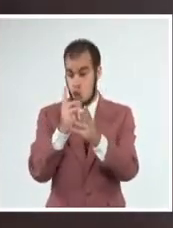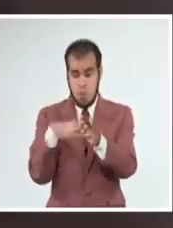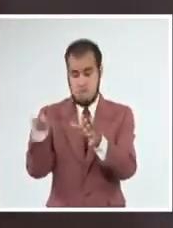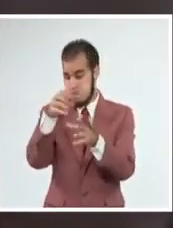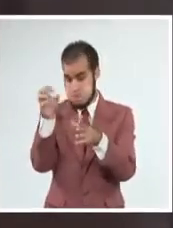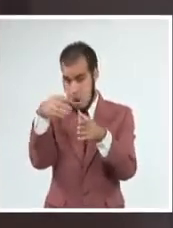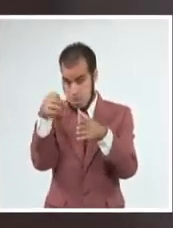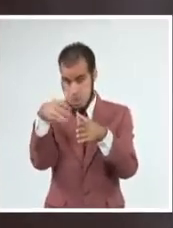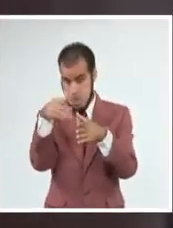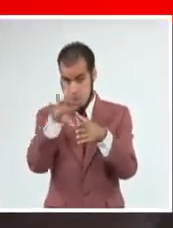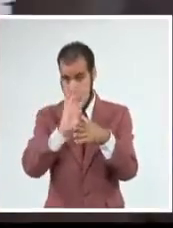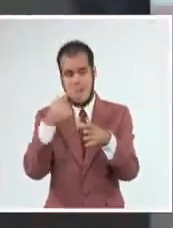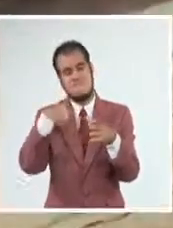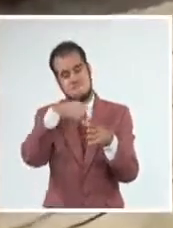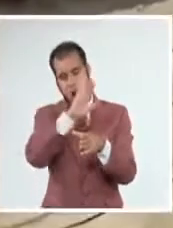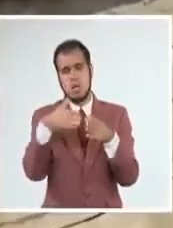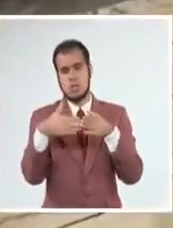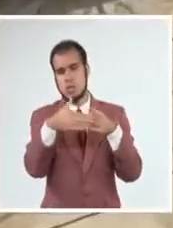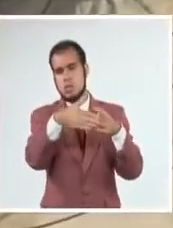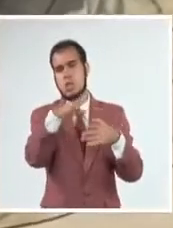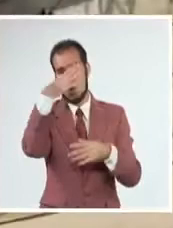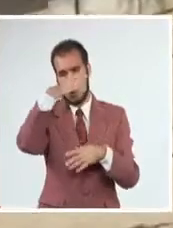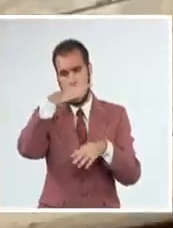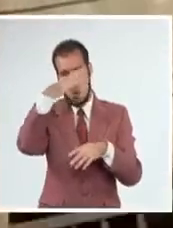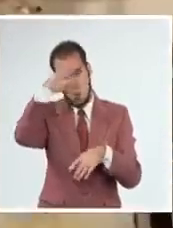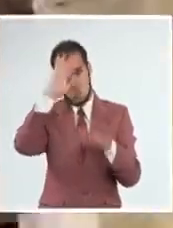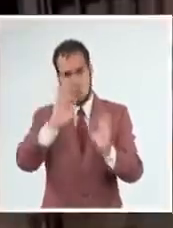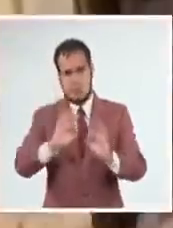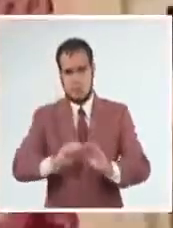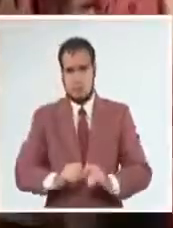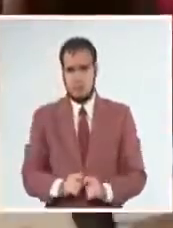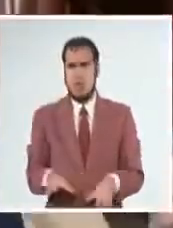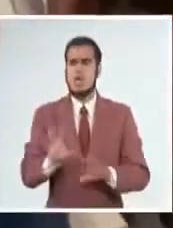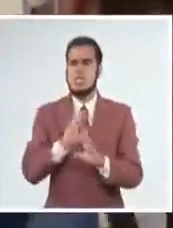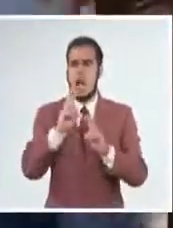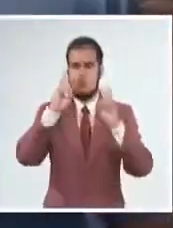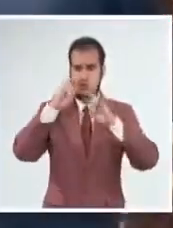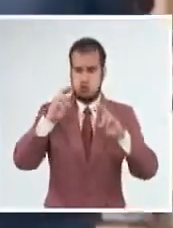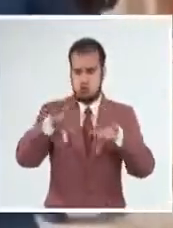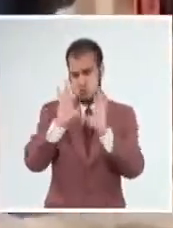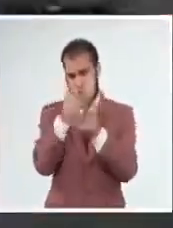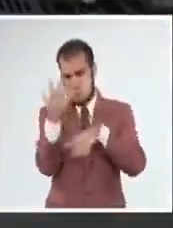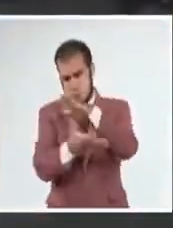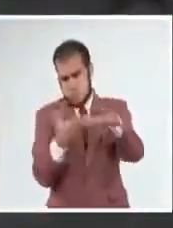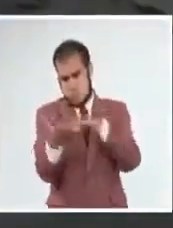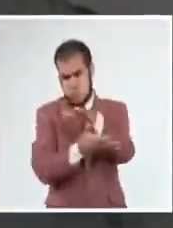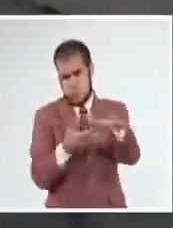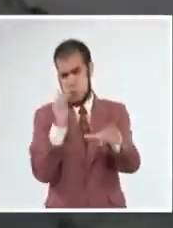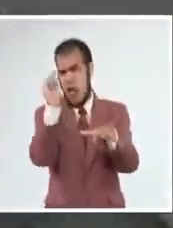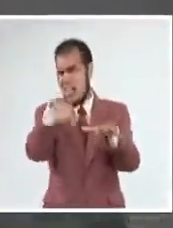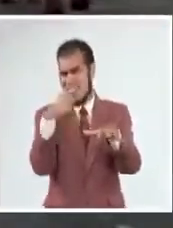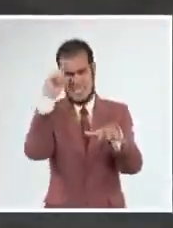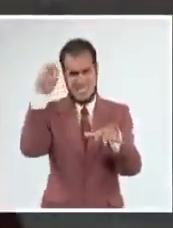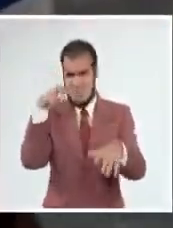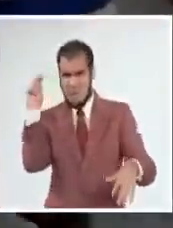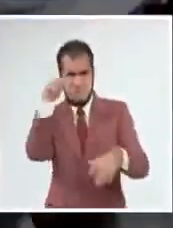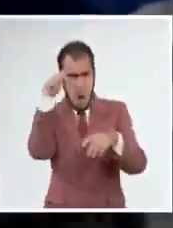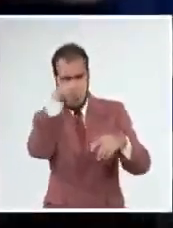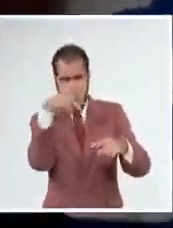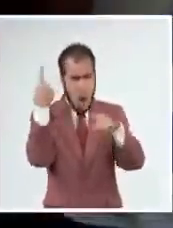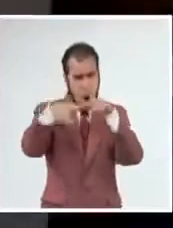Vamos a hacer todo lo que tenemos que hacer. Durante las investigaciones de los actos vandálicos y violentos dirigidos a subvertir el